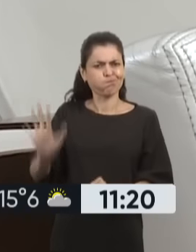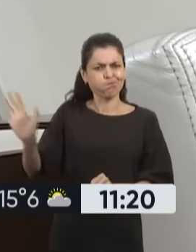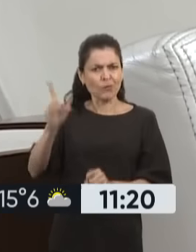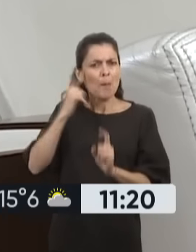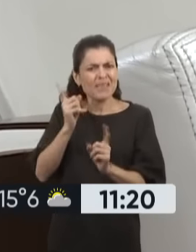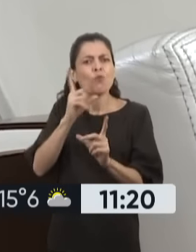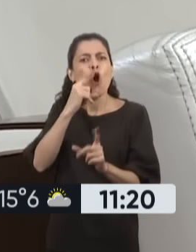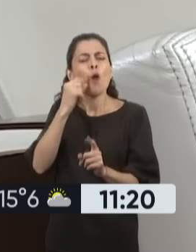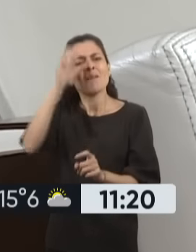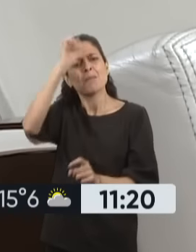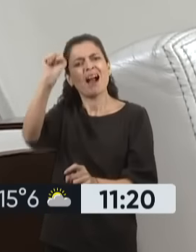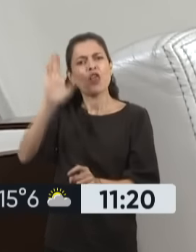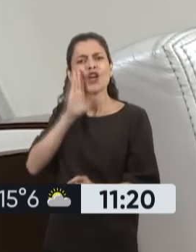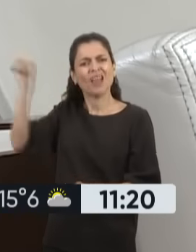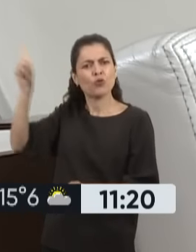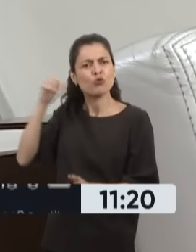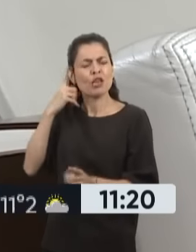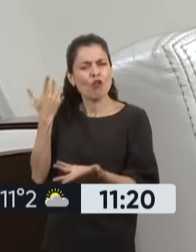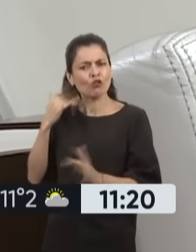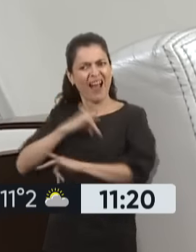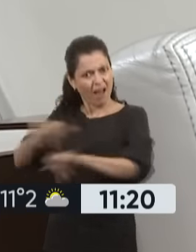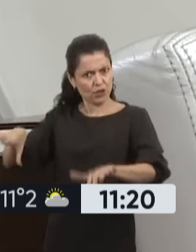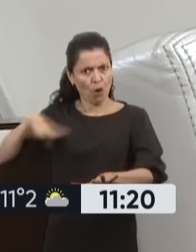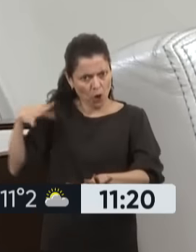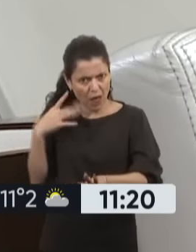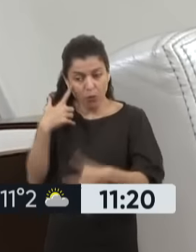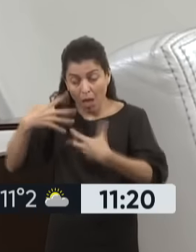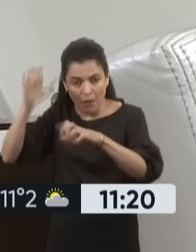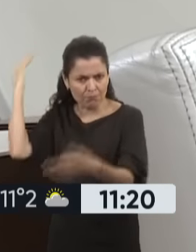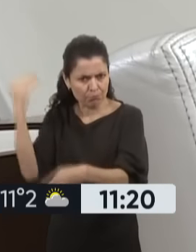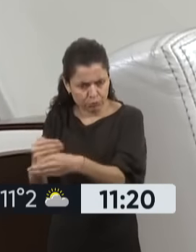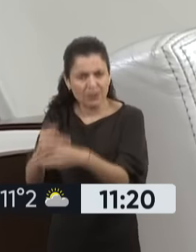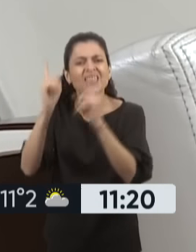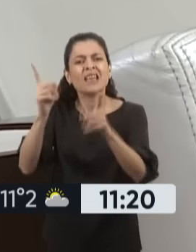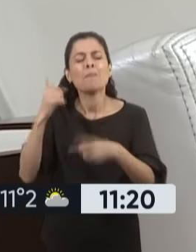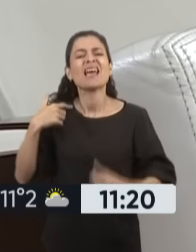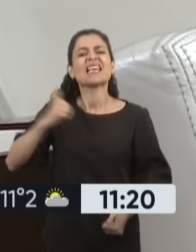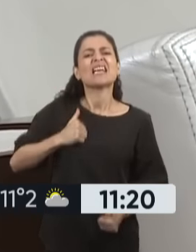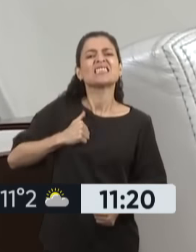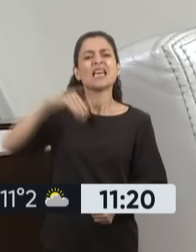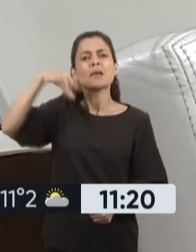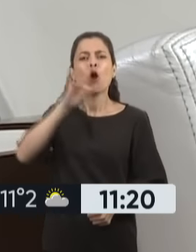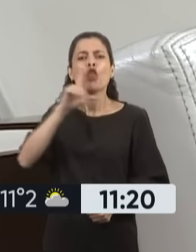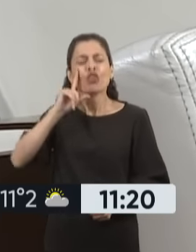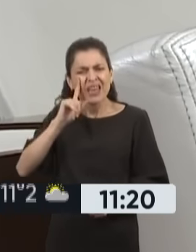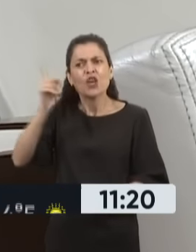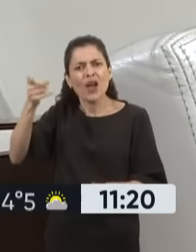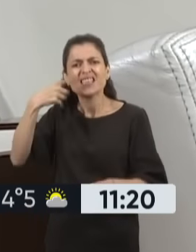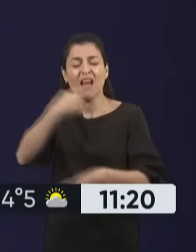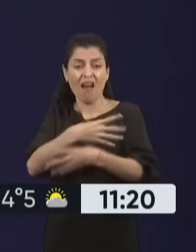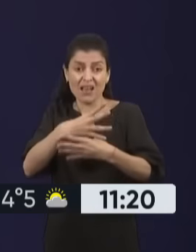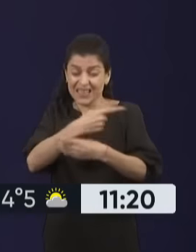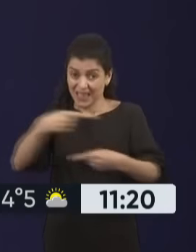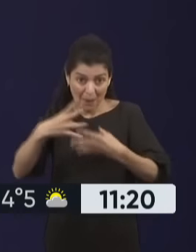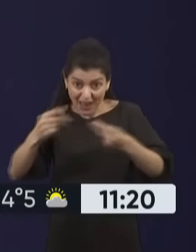de Estados Unidos y qué expectativas tienen la canciller mondino estaría viajando a China A fines de esta semana